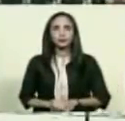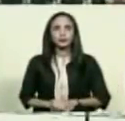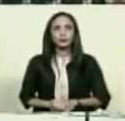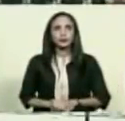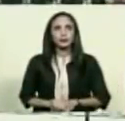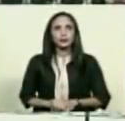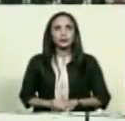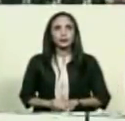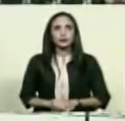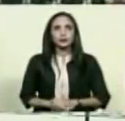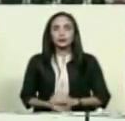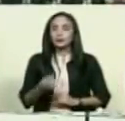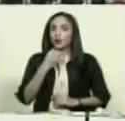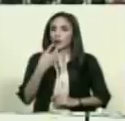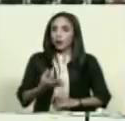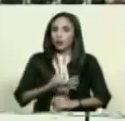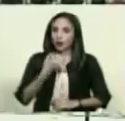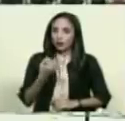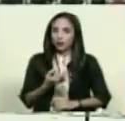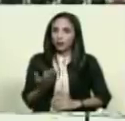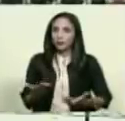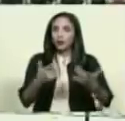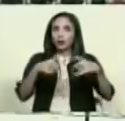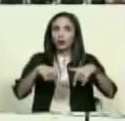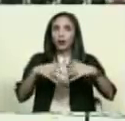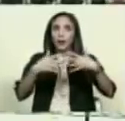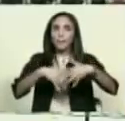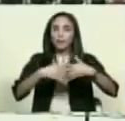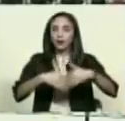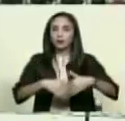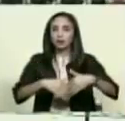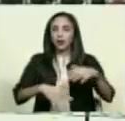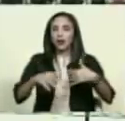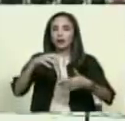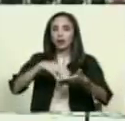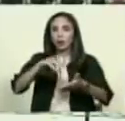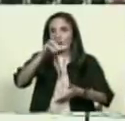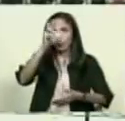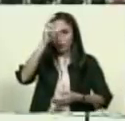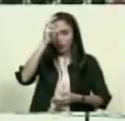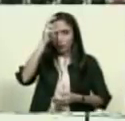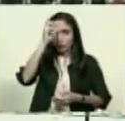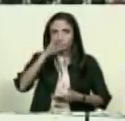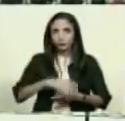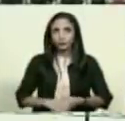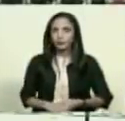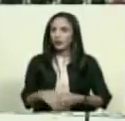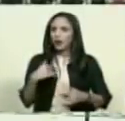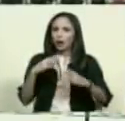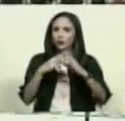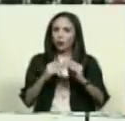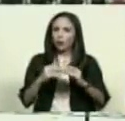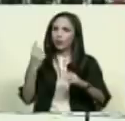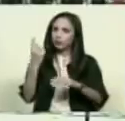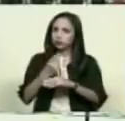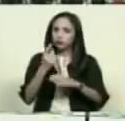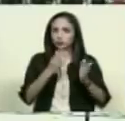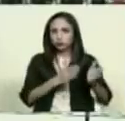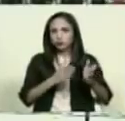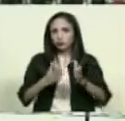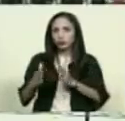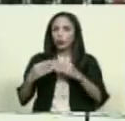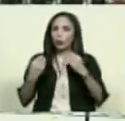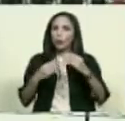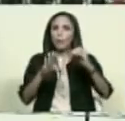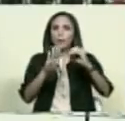tardes, presidente. Nos encontramos acá en Venezolana Industria Tecnológica, en Punto Fijo, Estado Falcón. Bueno, siguiendo sus lineamientos en cuanto al fortalecimiento de la política